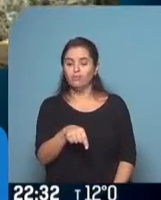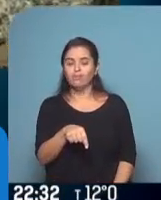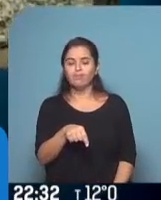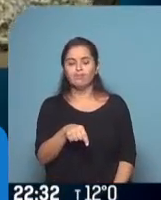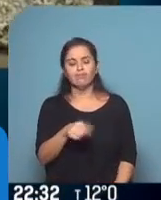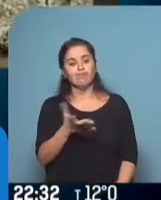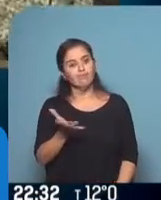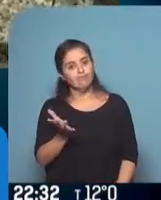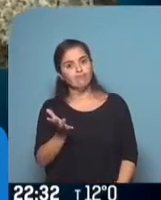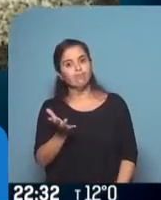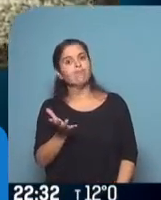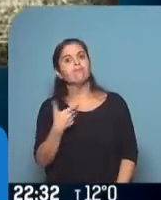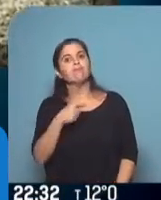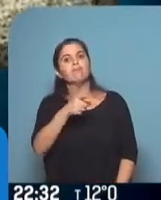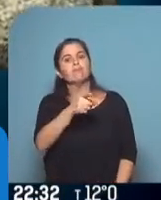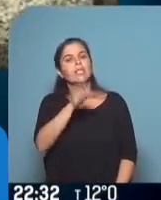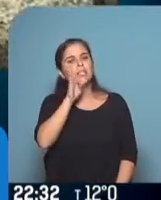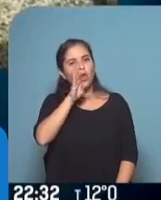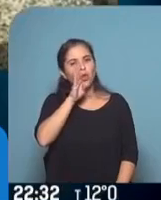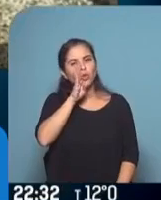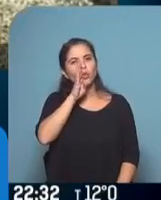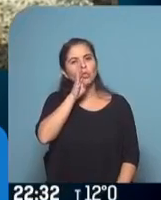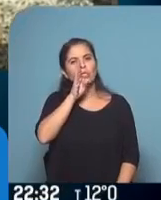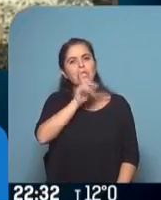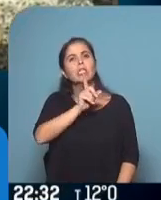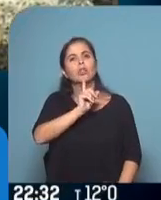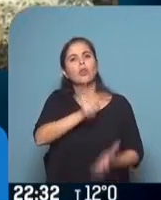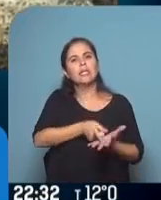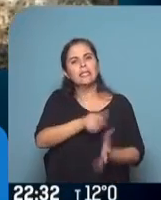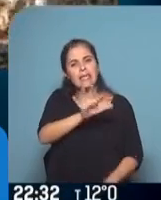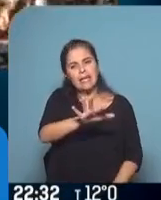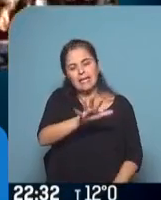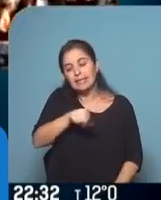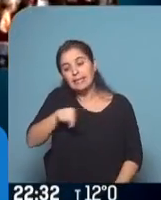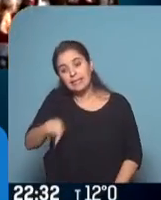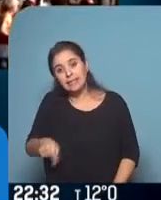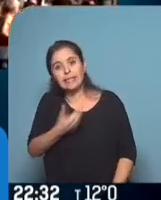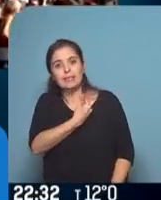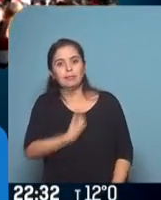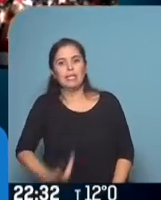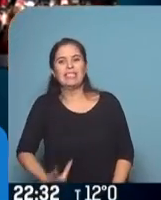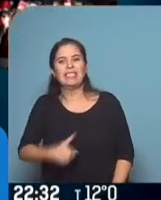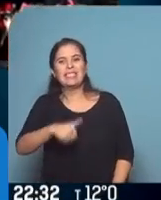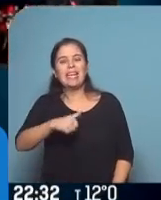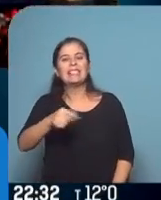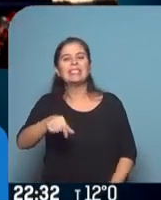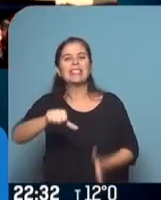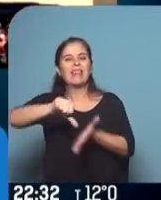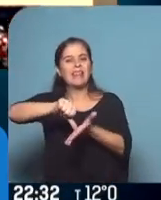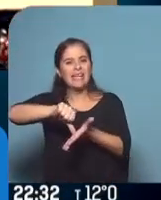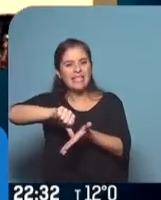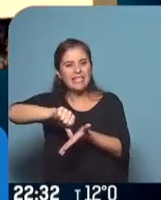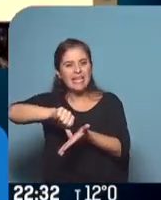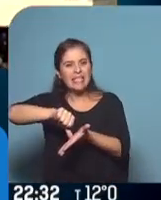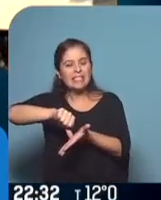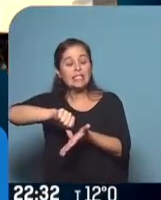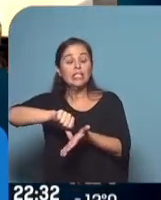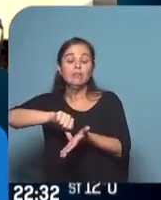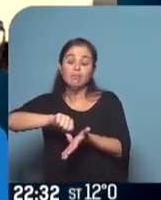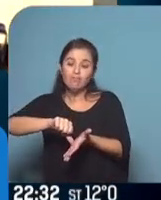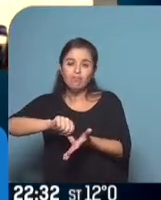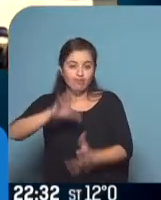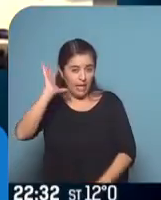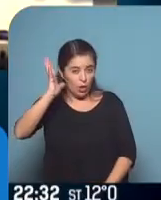por lo menos desde el punto de vista de lo que dicen sus declaraciones, pero tampoco incentiva una escalada militar.